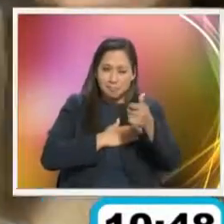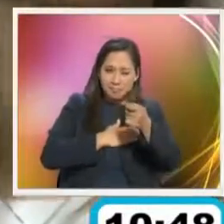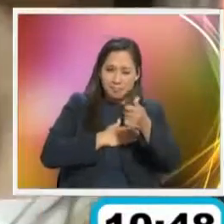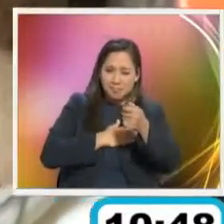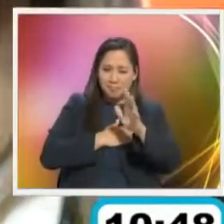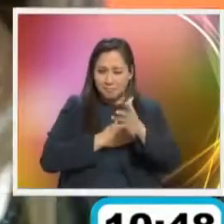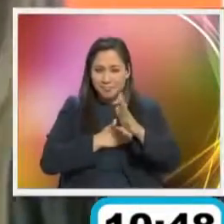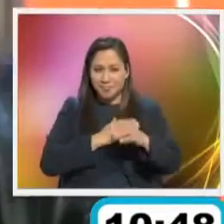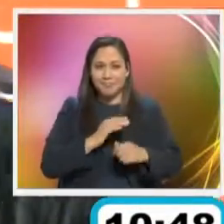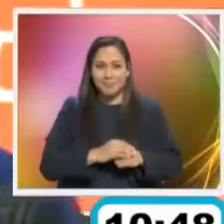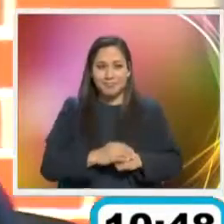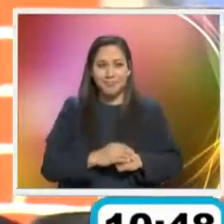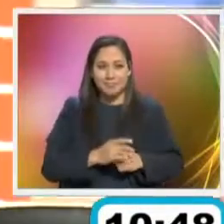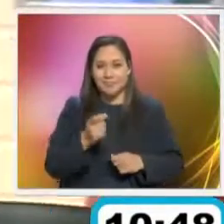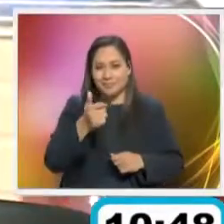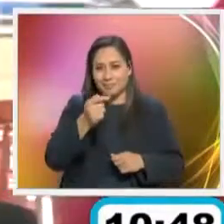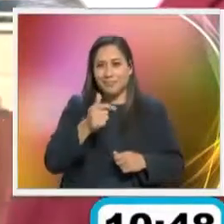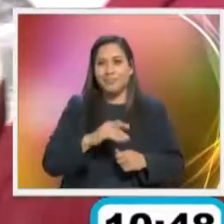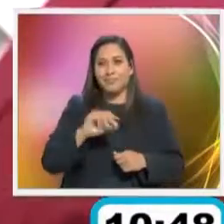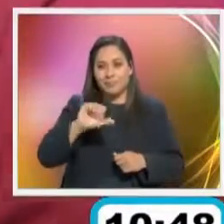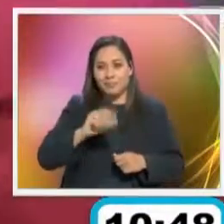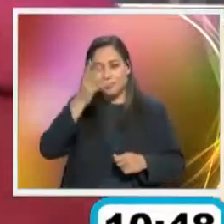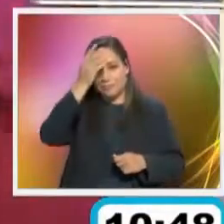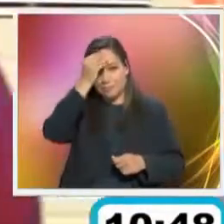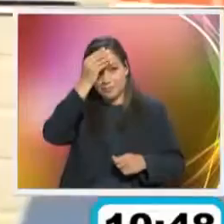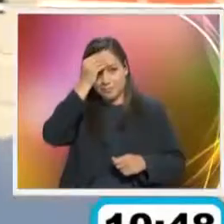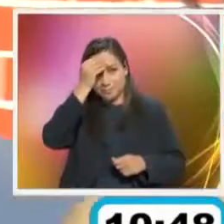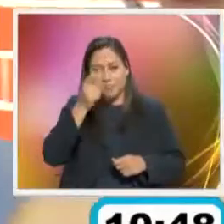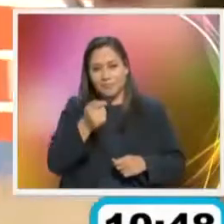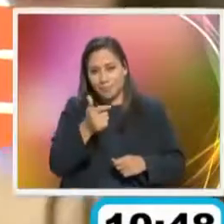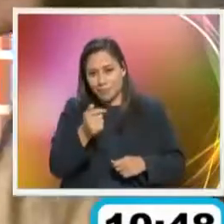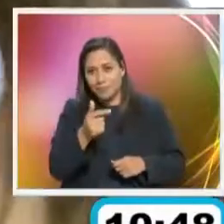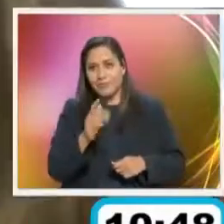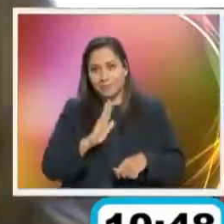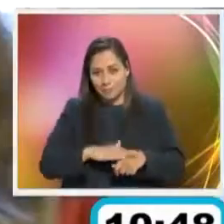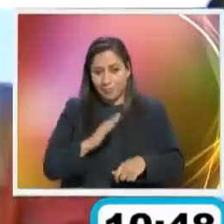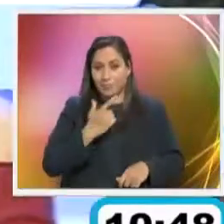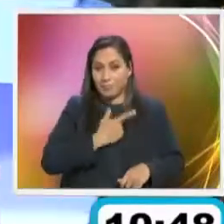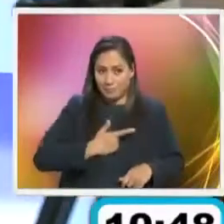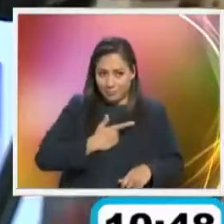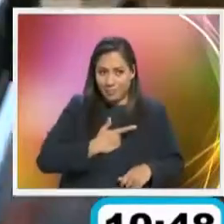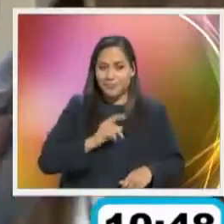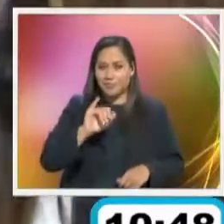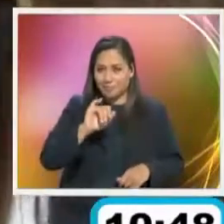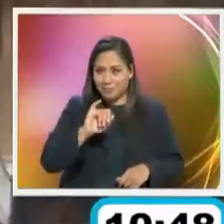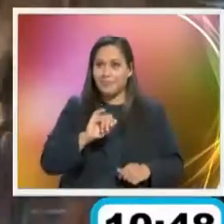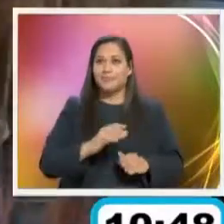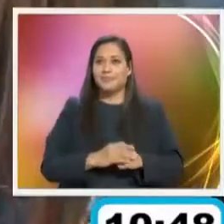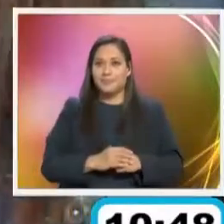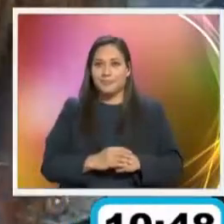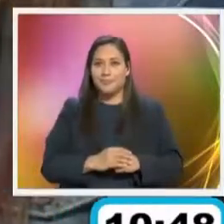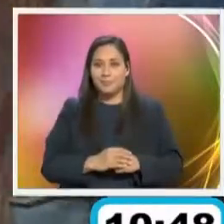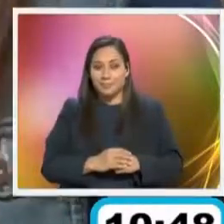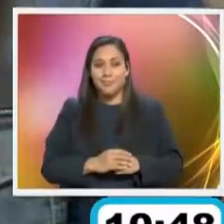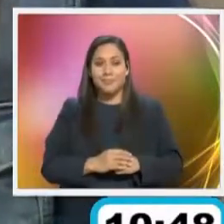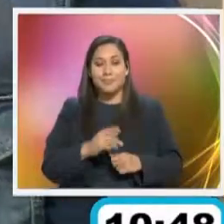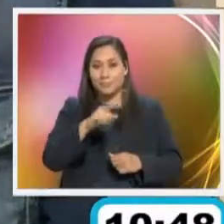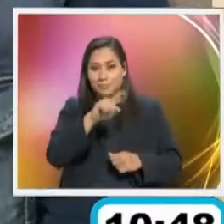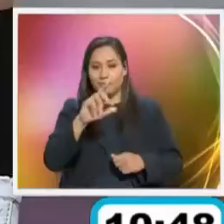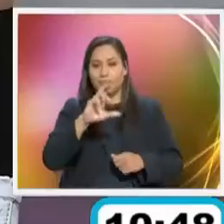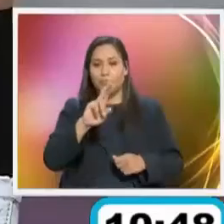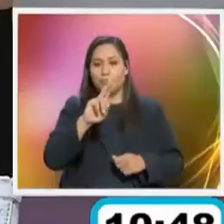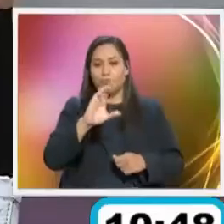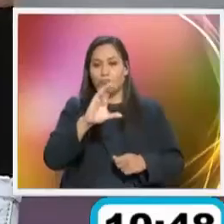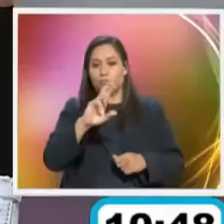Poquito. Poquitísimo. Un poquito. Hoy vamos a aprender un poquito más. ¿Les gusta? Sí. ¿Sí? Sí. Entonces ellas son de